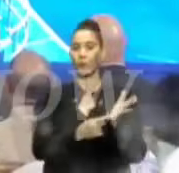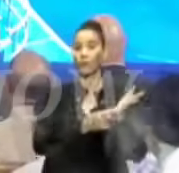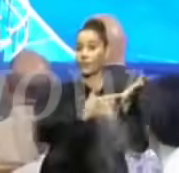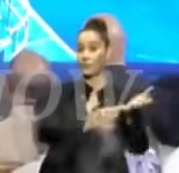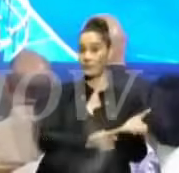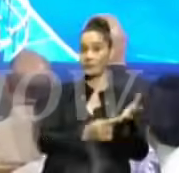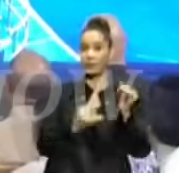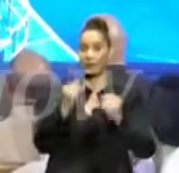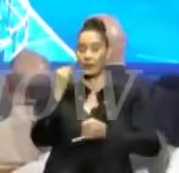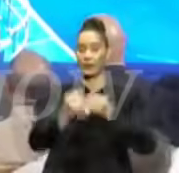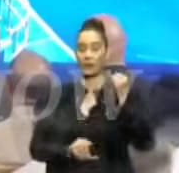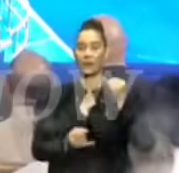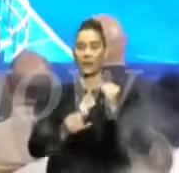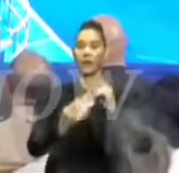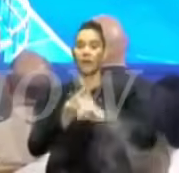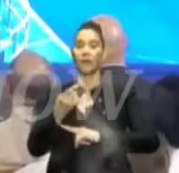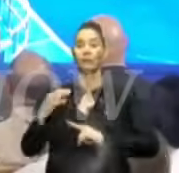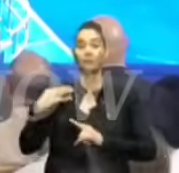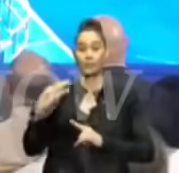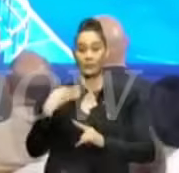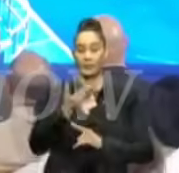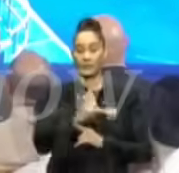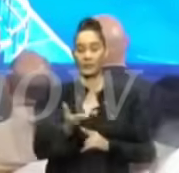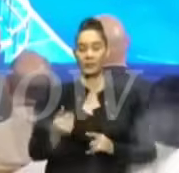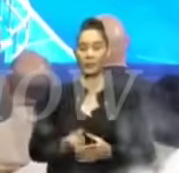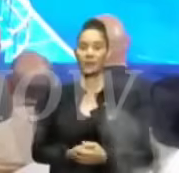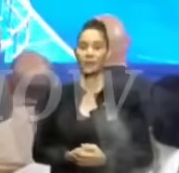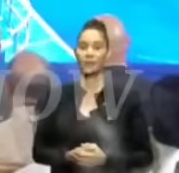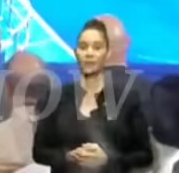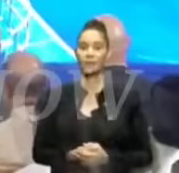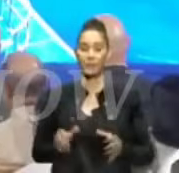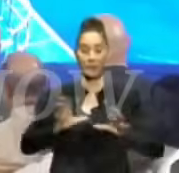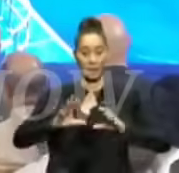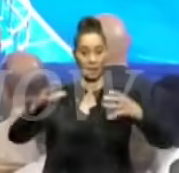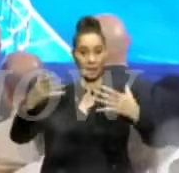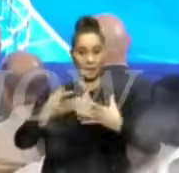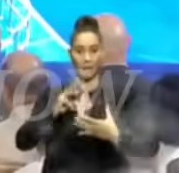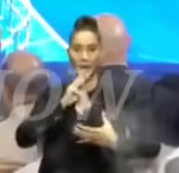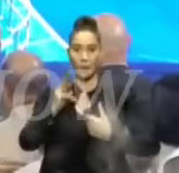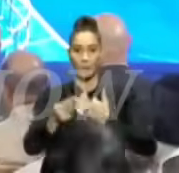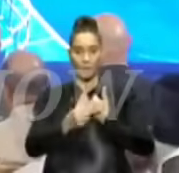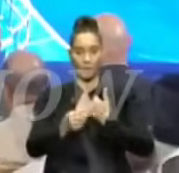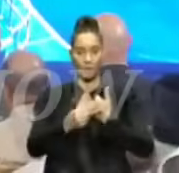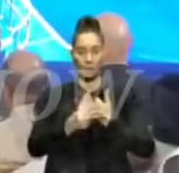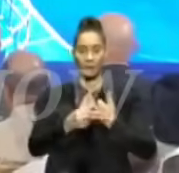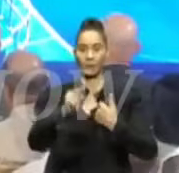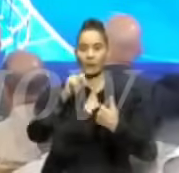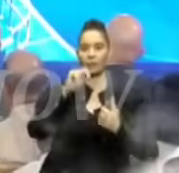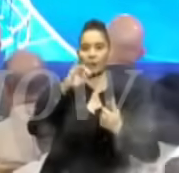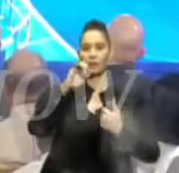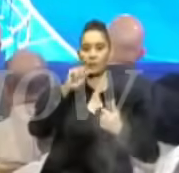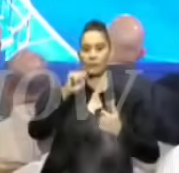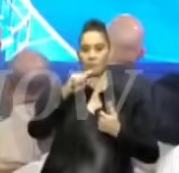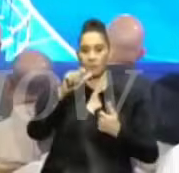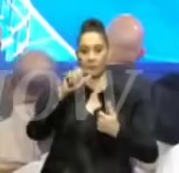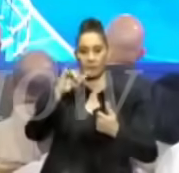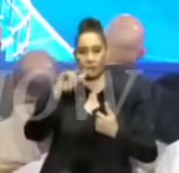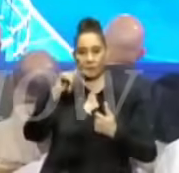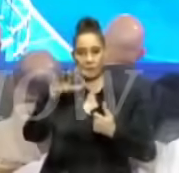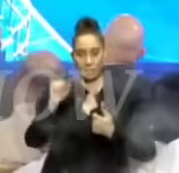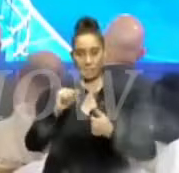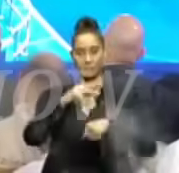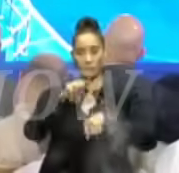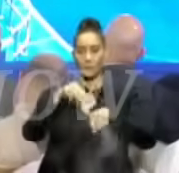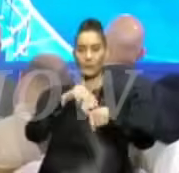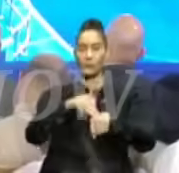final del mes de febrero y la presa de Nito que esa presa es en el municipio